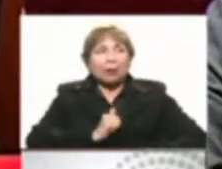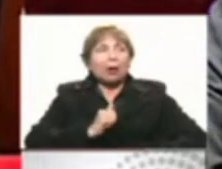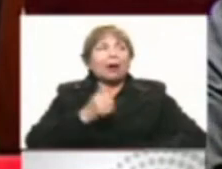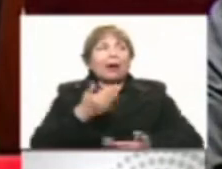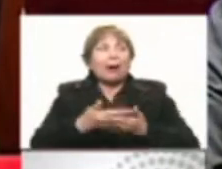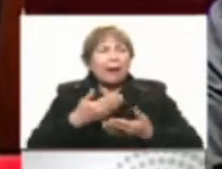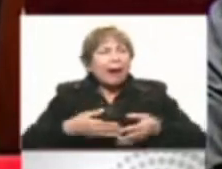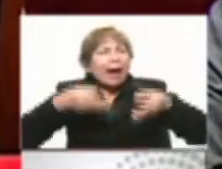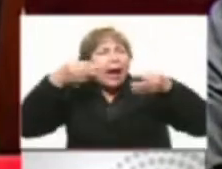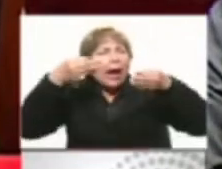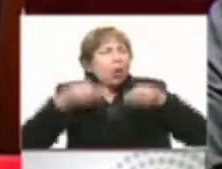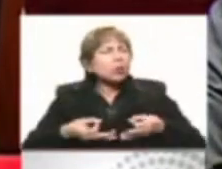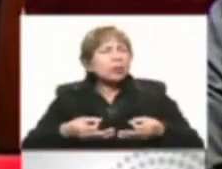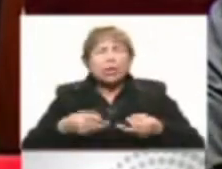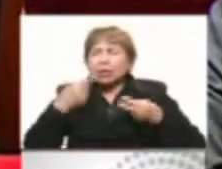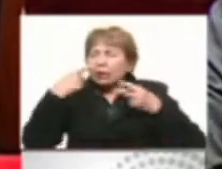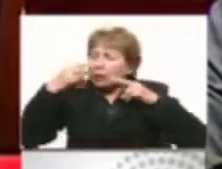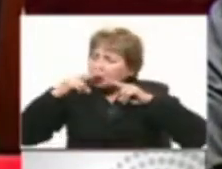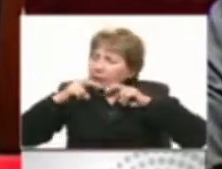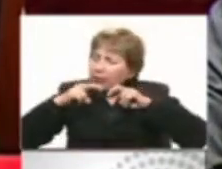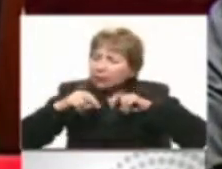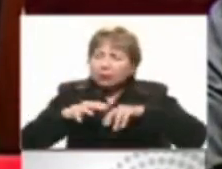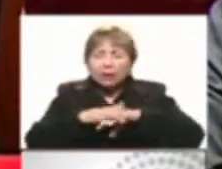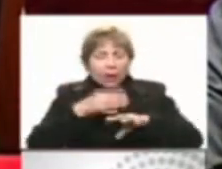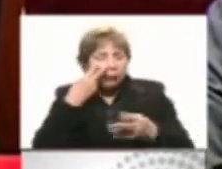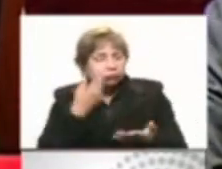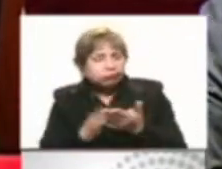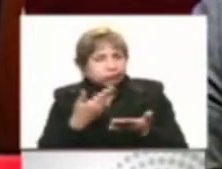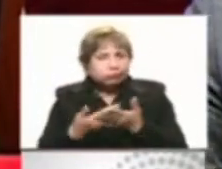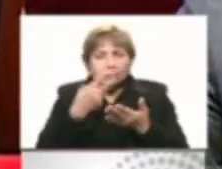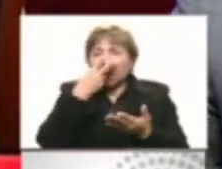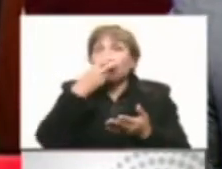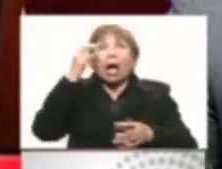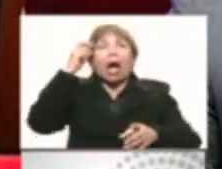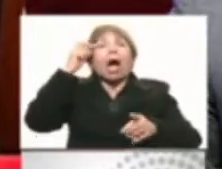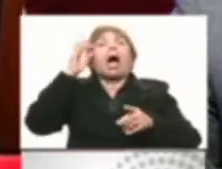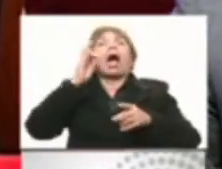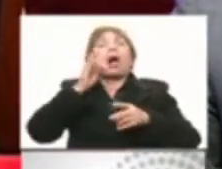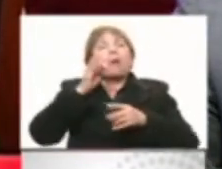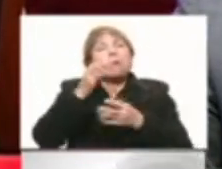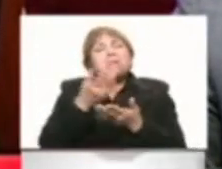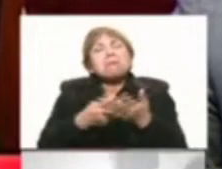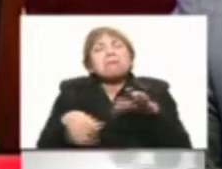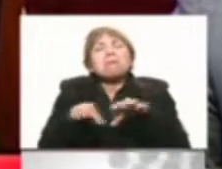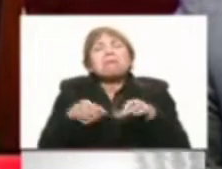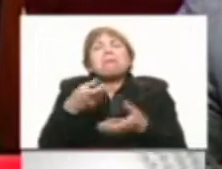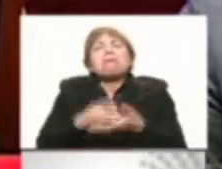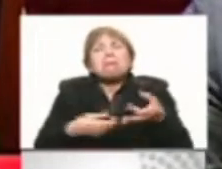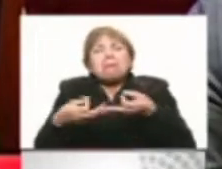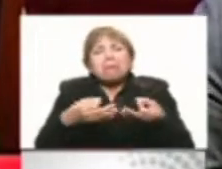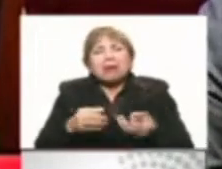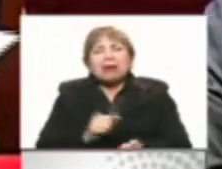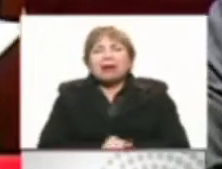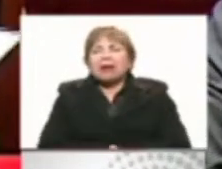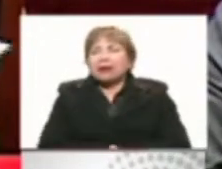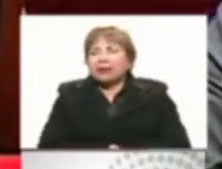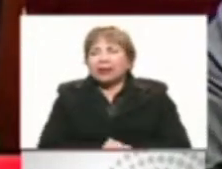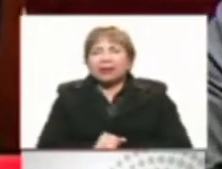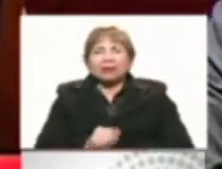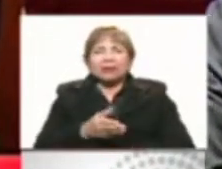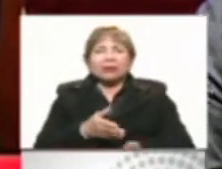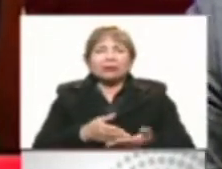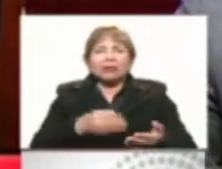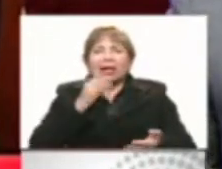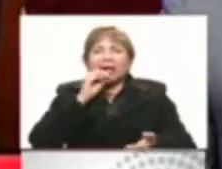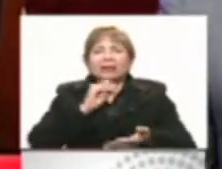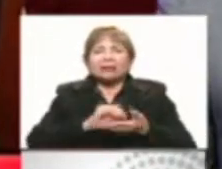decirlo así, audita, revisa la calidad de las proyecciones que hace el Ministerio de Economía y Finanzas. En este